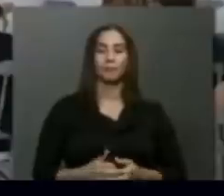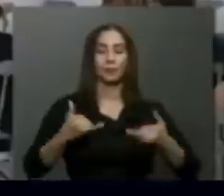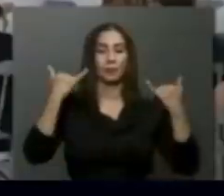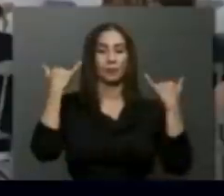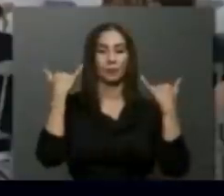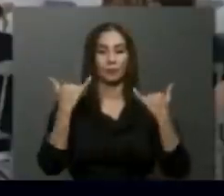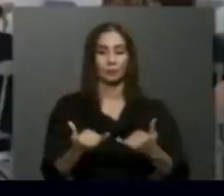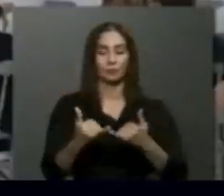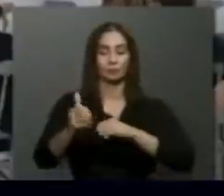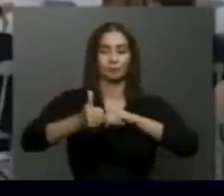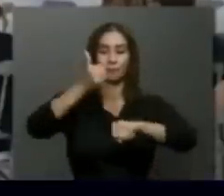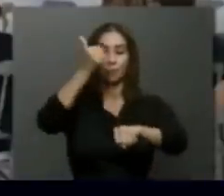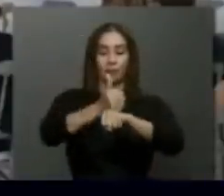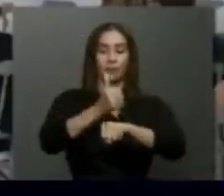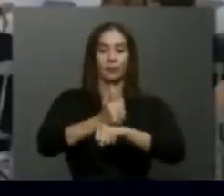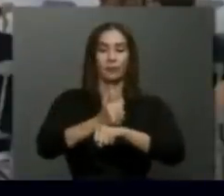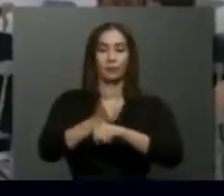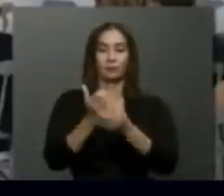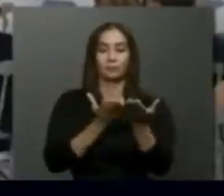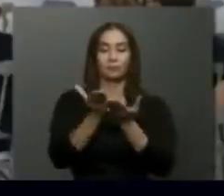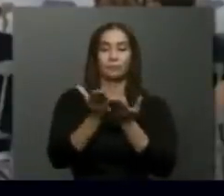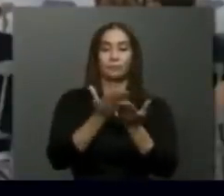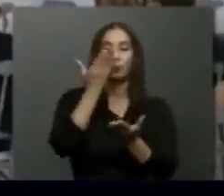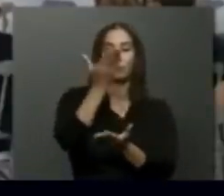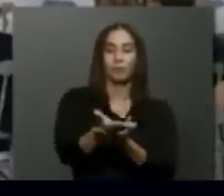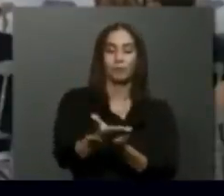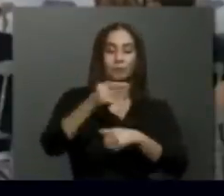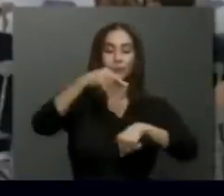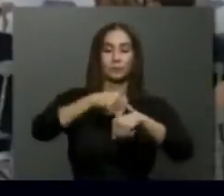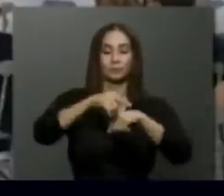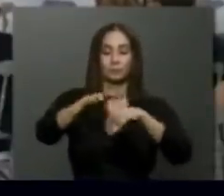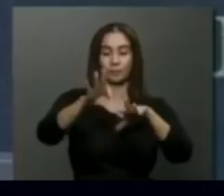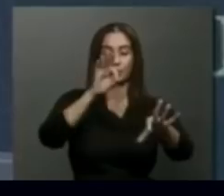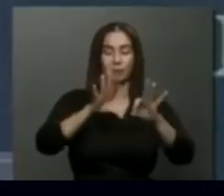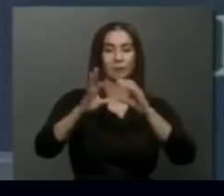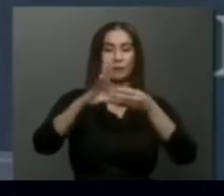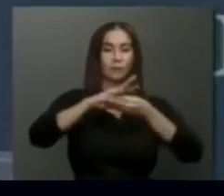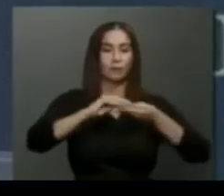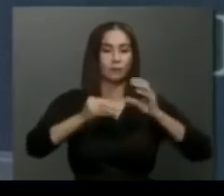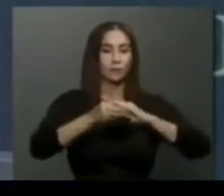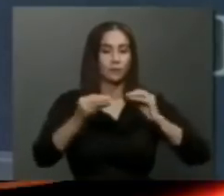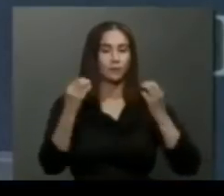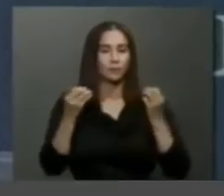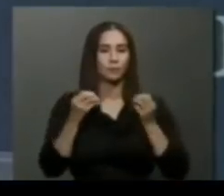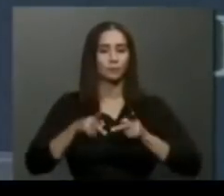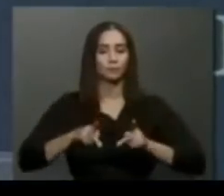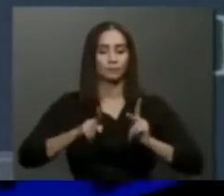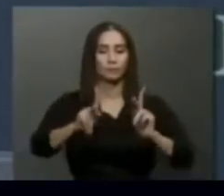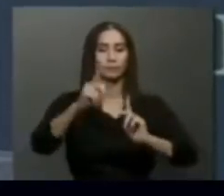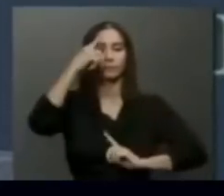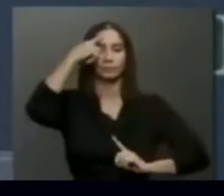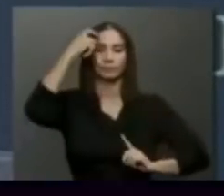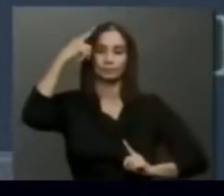reafirmar nuestro espíritu de servicio con ellos. Es momento de elegir hacer historia, dándoles la oportunidad de